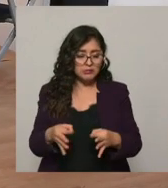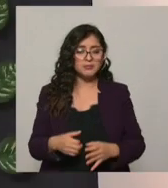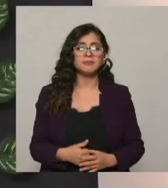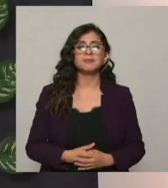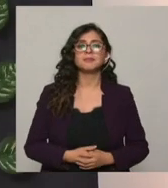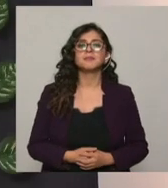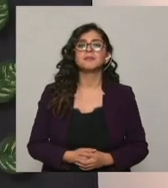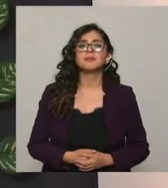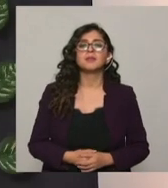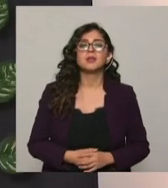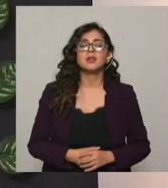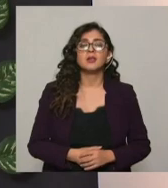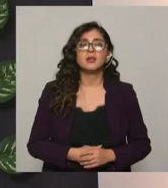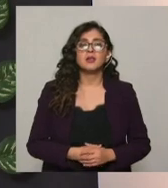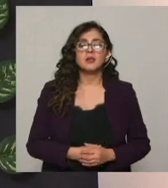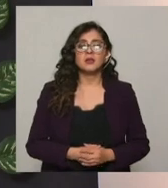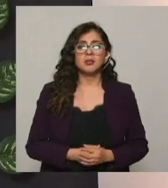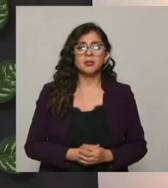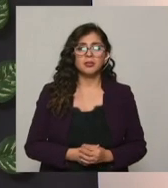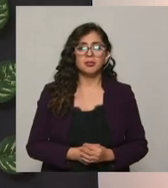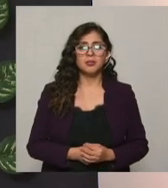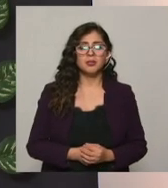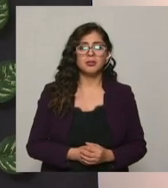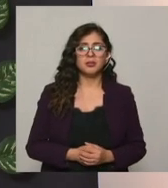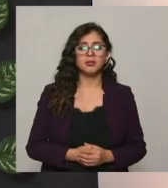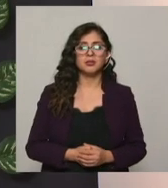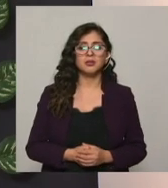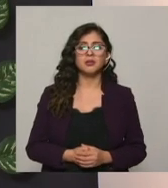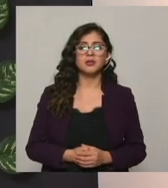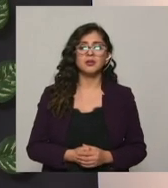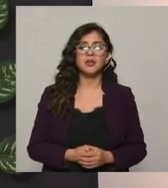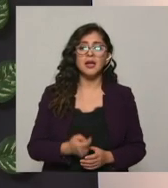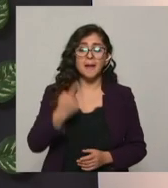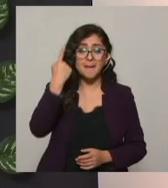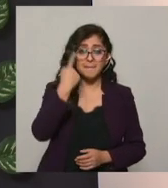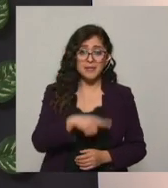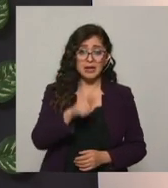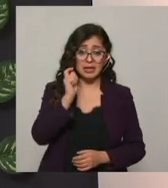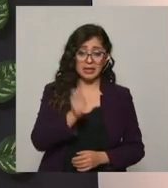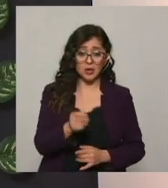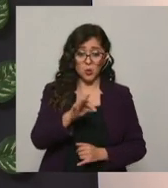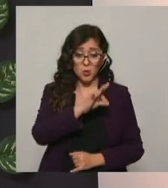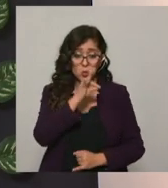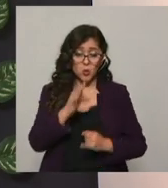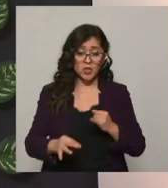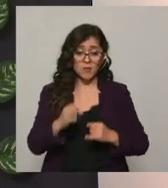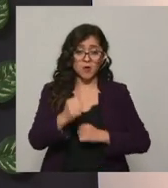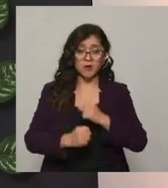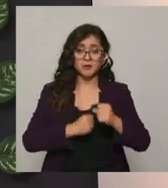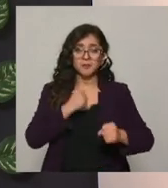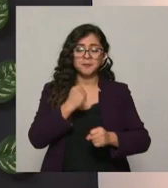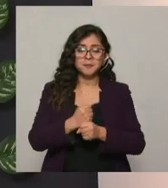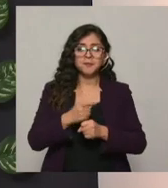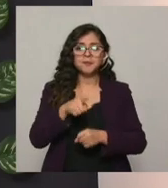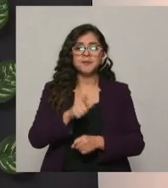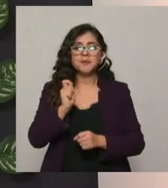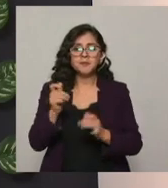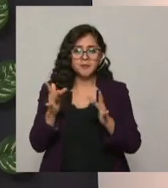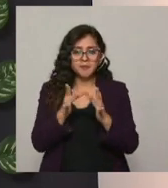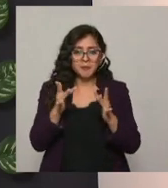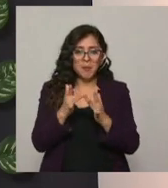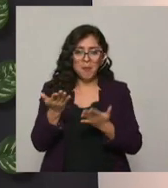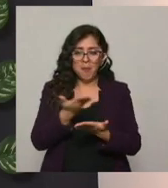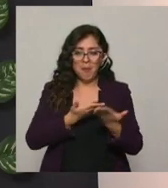todo me parece, no sé si Frida coincida, que el último año las cosas que han pasado en redes sociales derivadas un poco